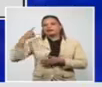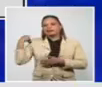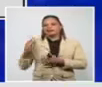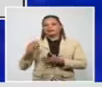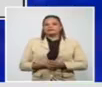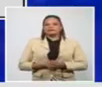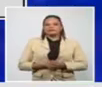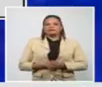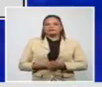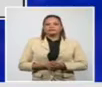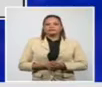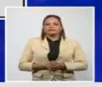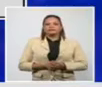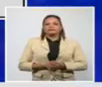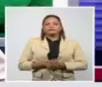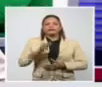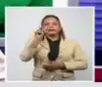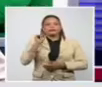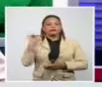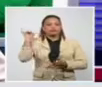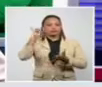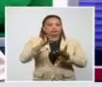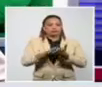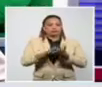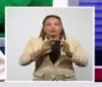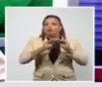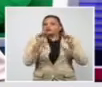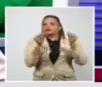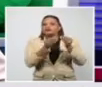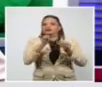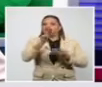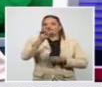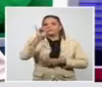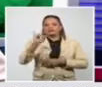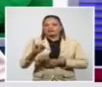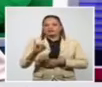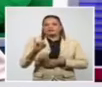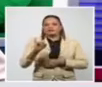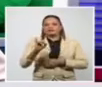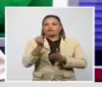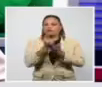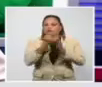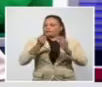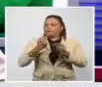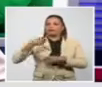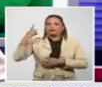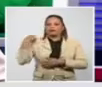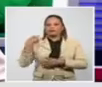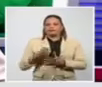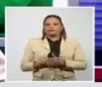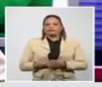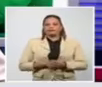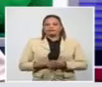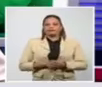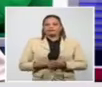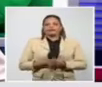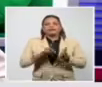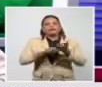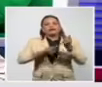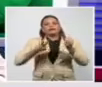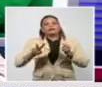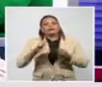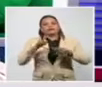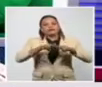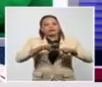Los casos importados, un total de 26 confirmados ayer. De las provincias de La